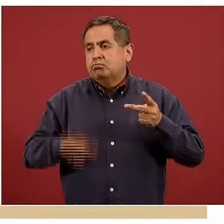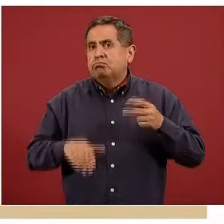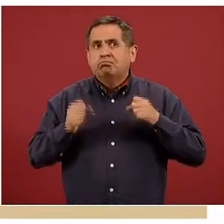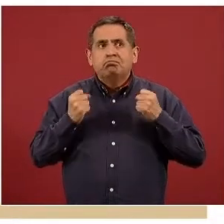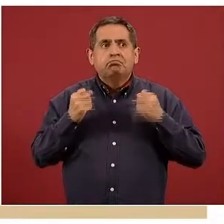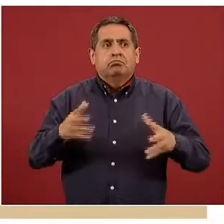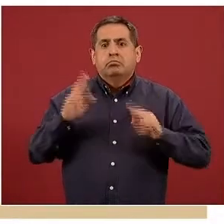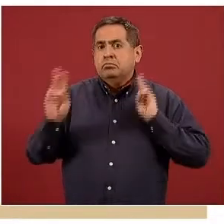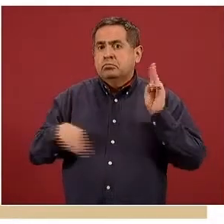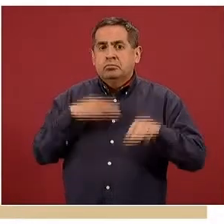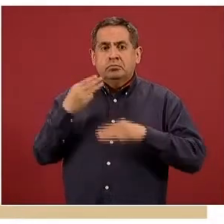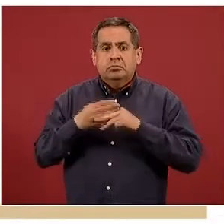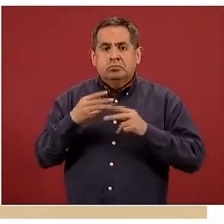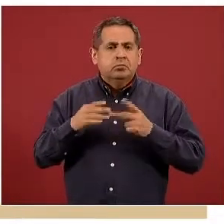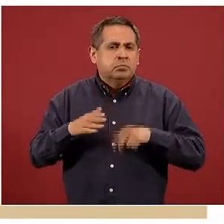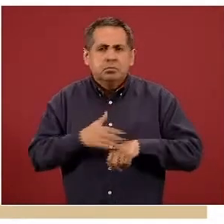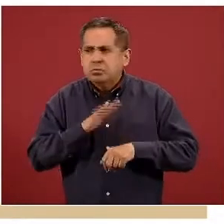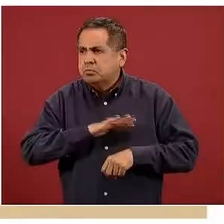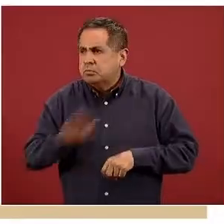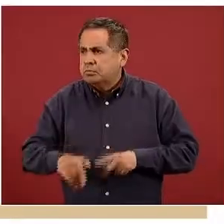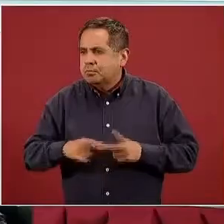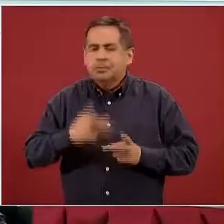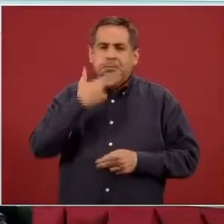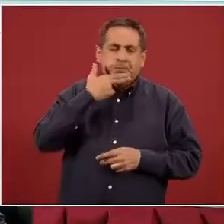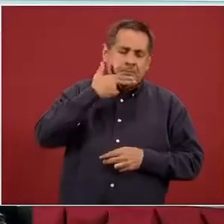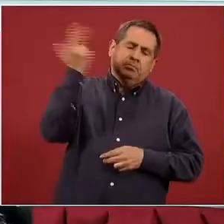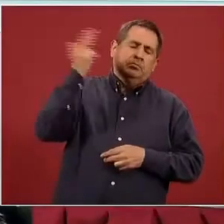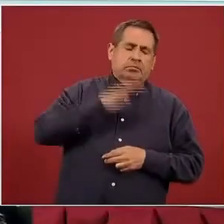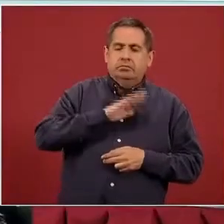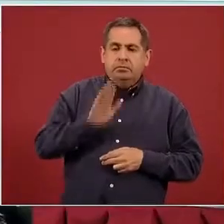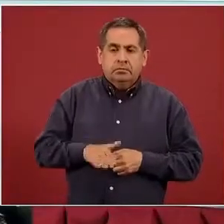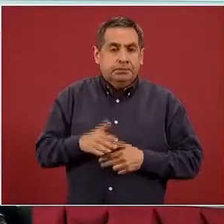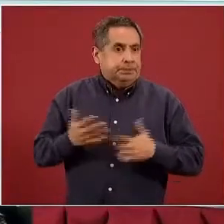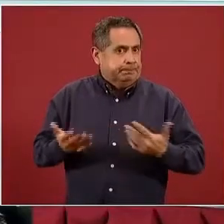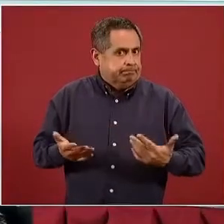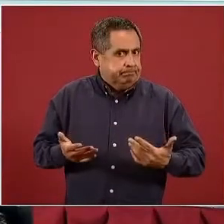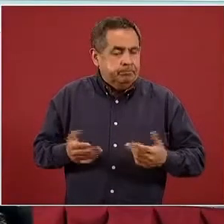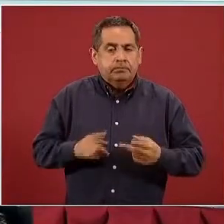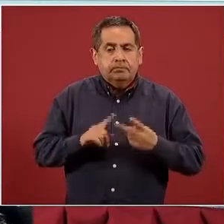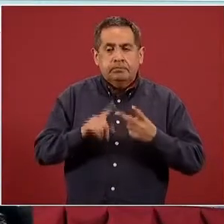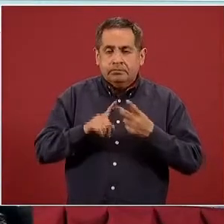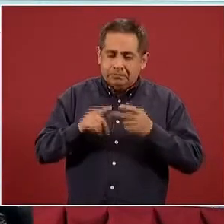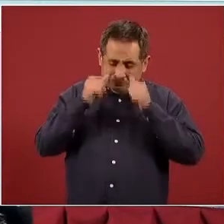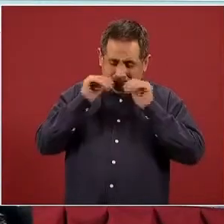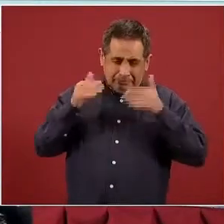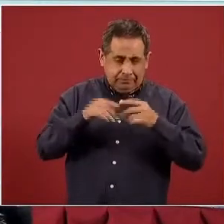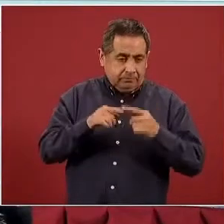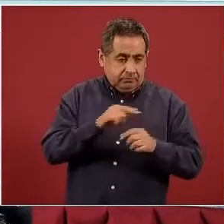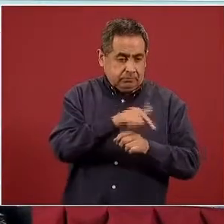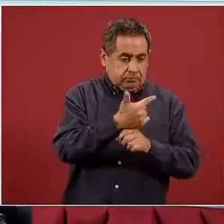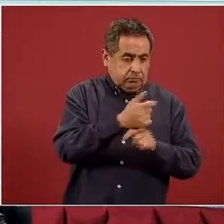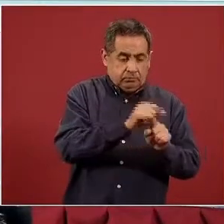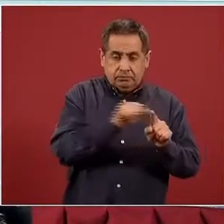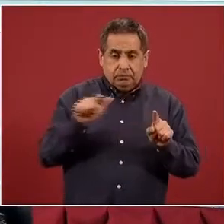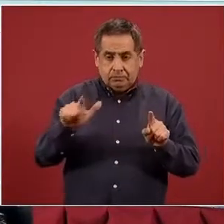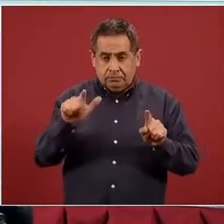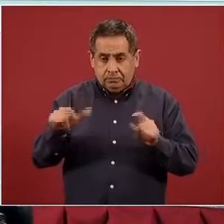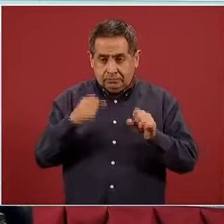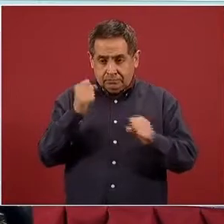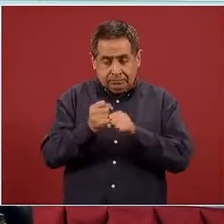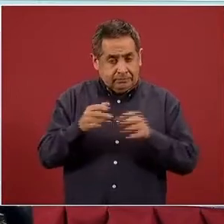nivel mundial. Entonces, ¿cuál es la población más importante? 12 a 17 años, casi